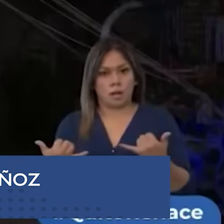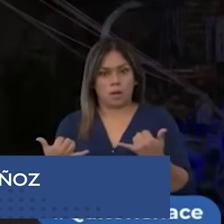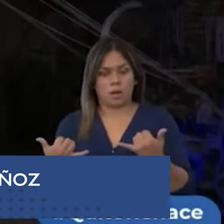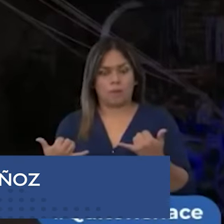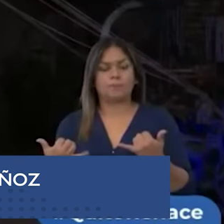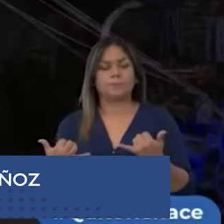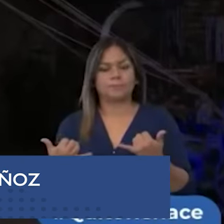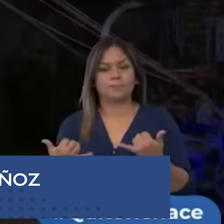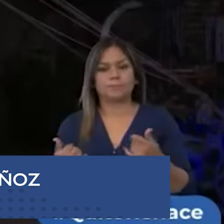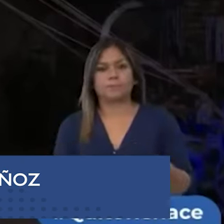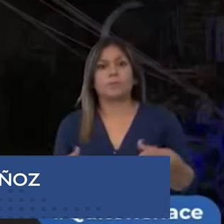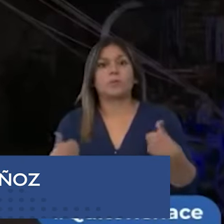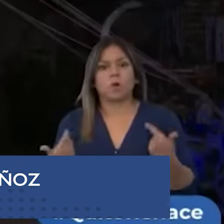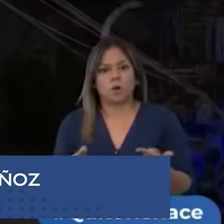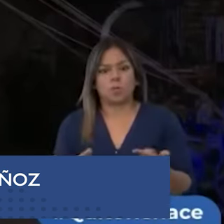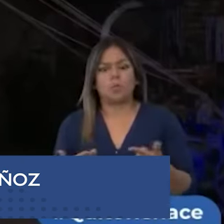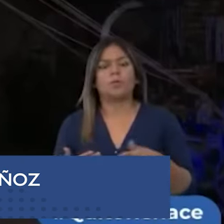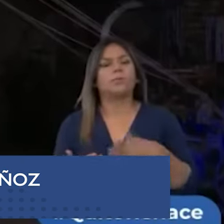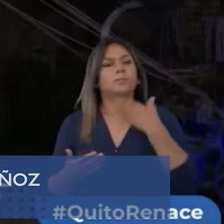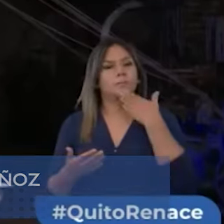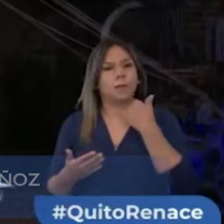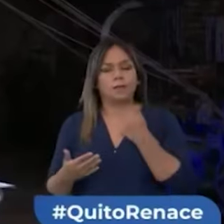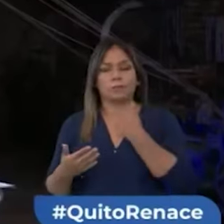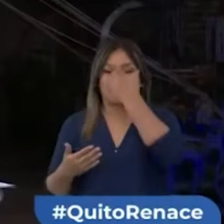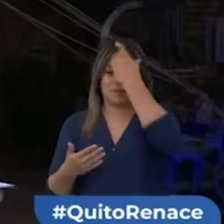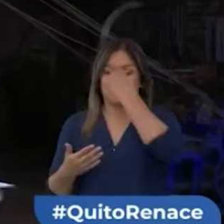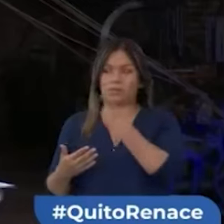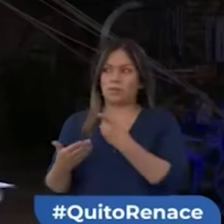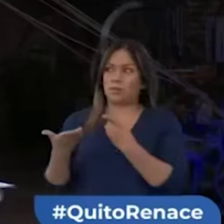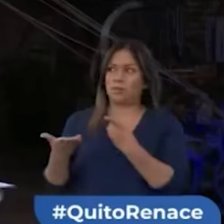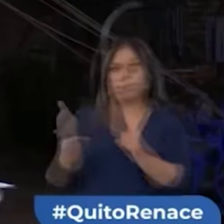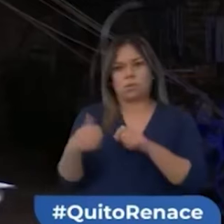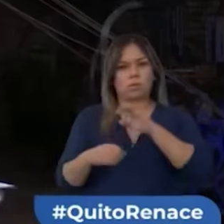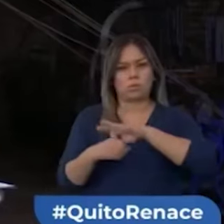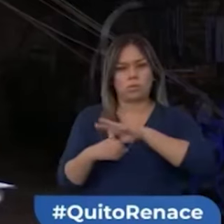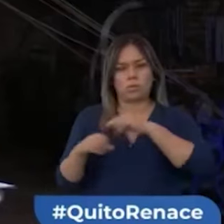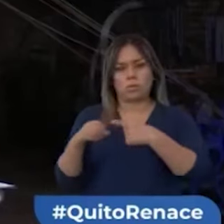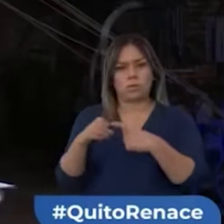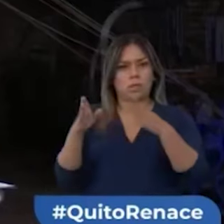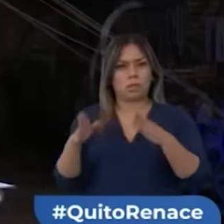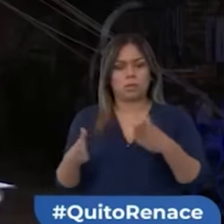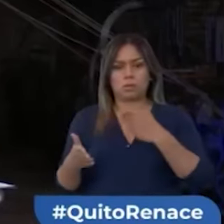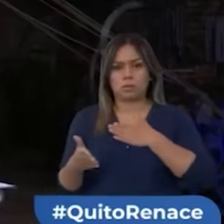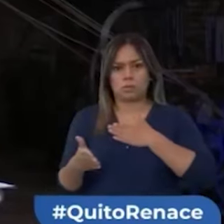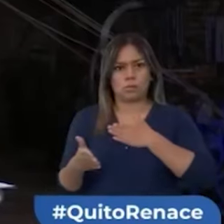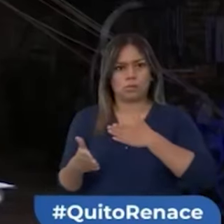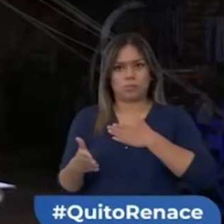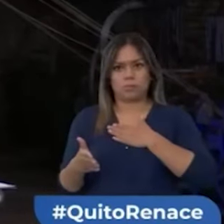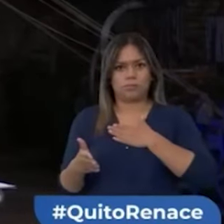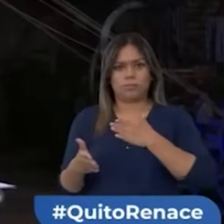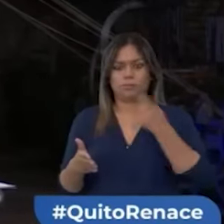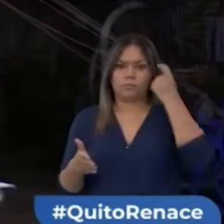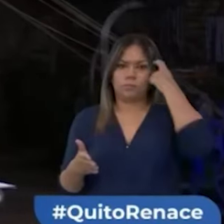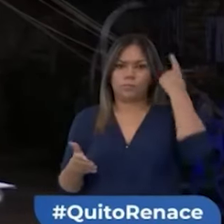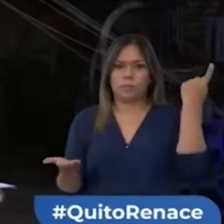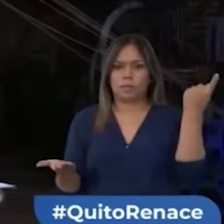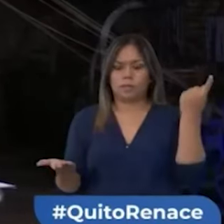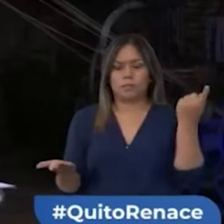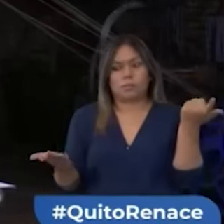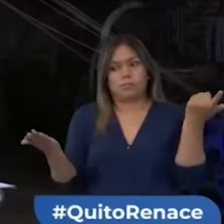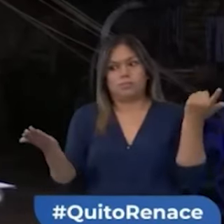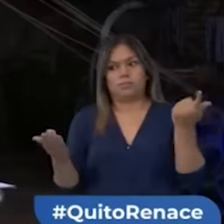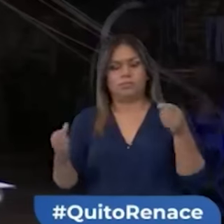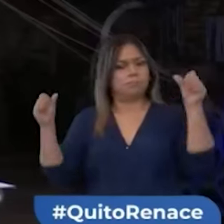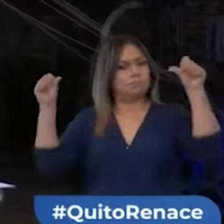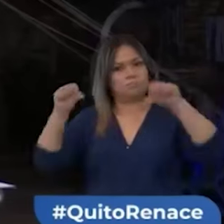es buscar la apelación de una decisión que nos parece injusta. Me parece que es un precedente, pero